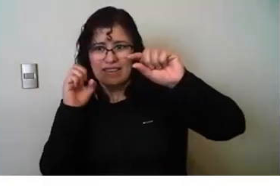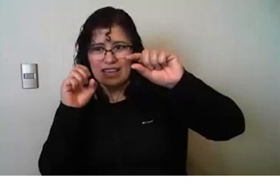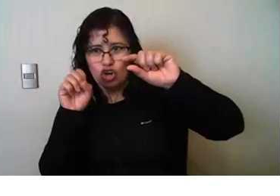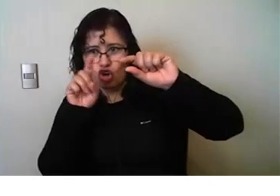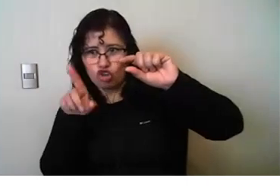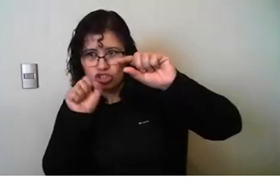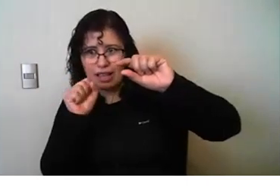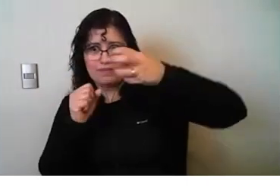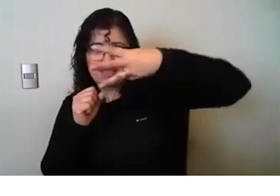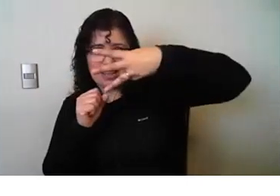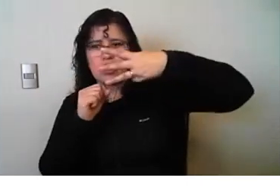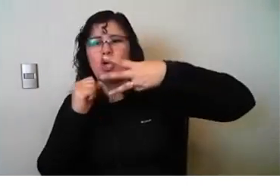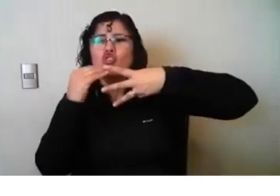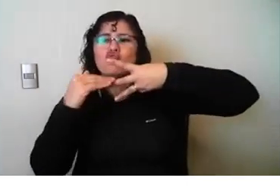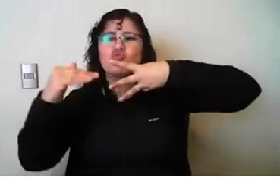cerebelosa superior,